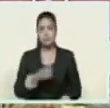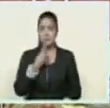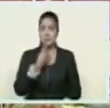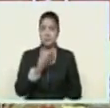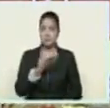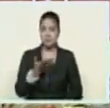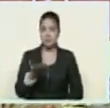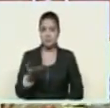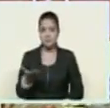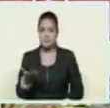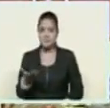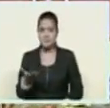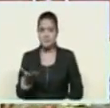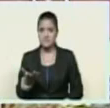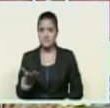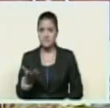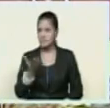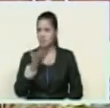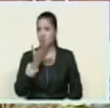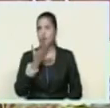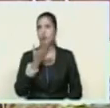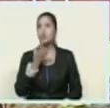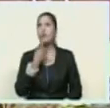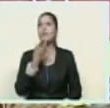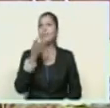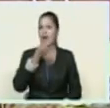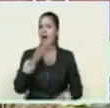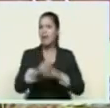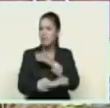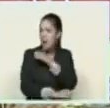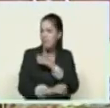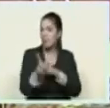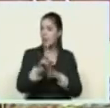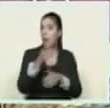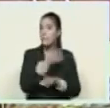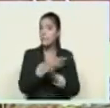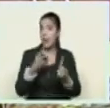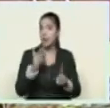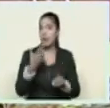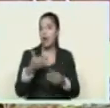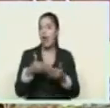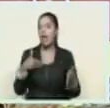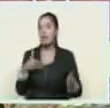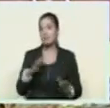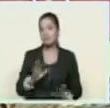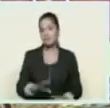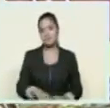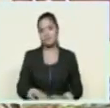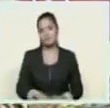dice no dice como fraude dice que hubo ventajismo